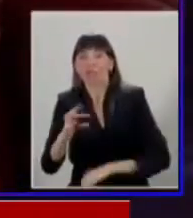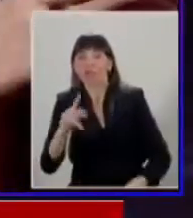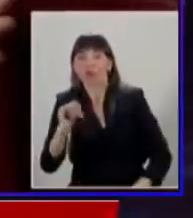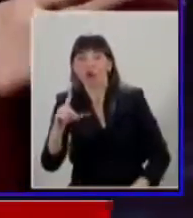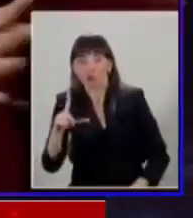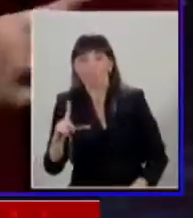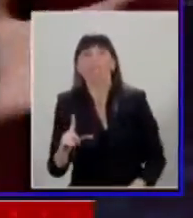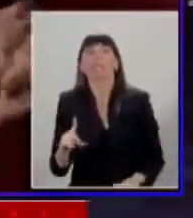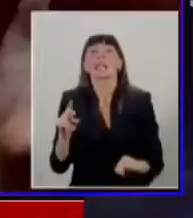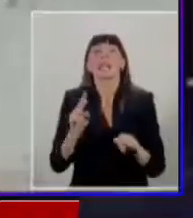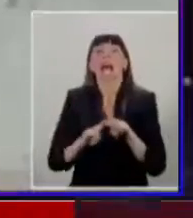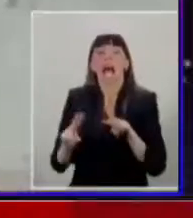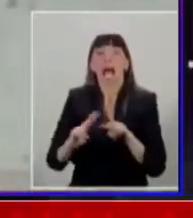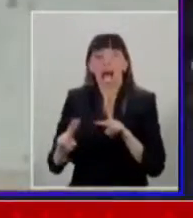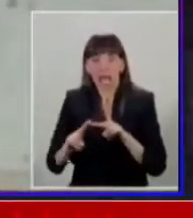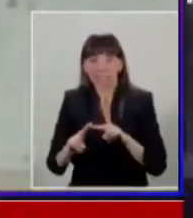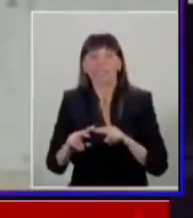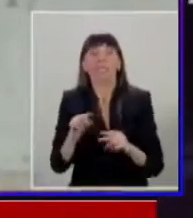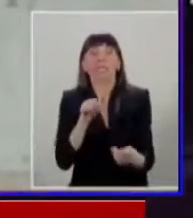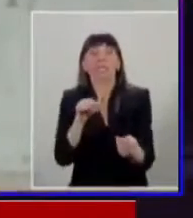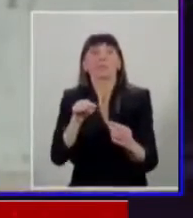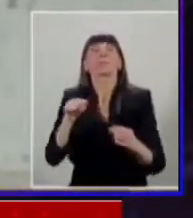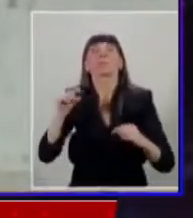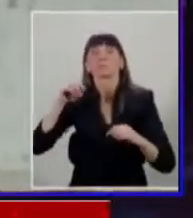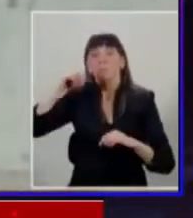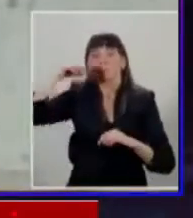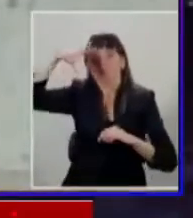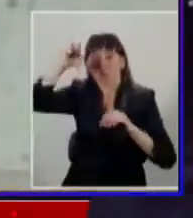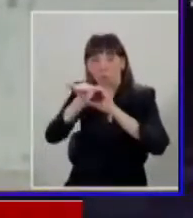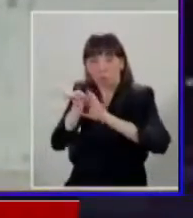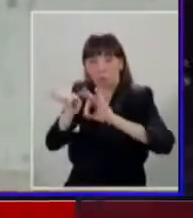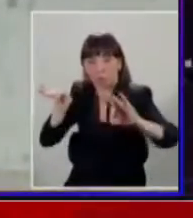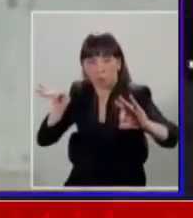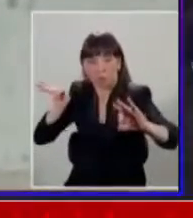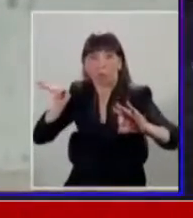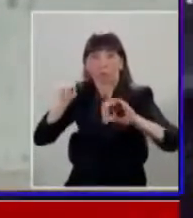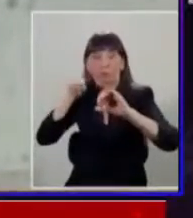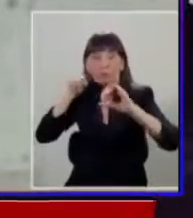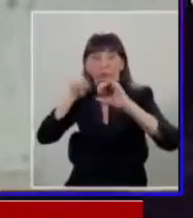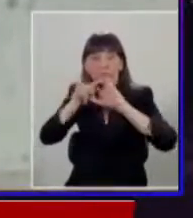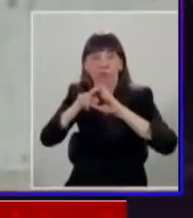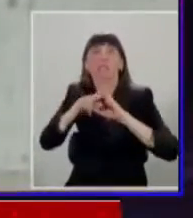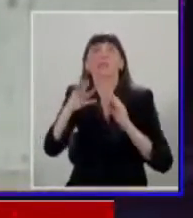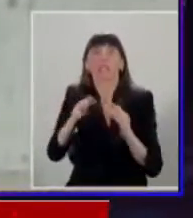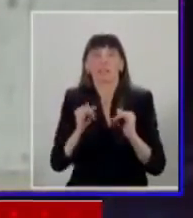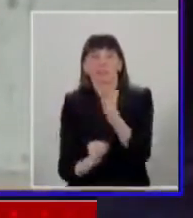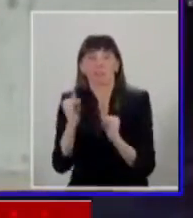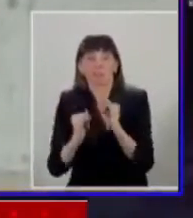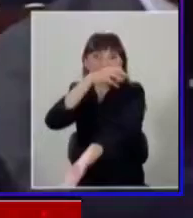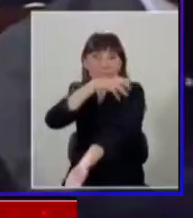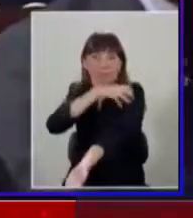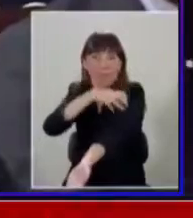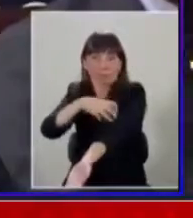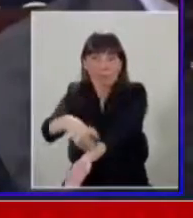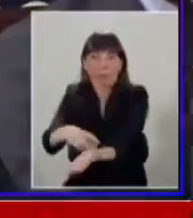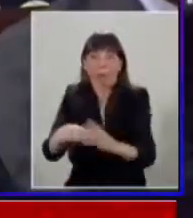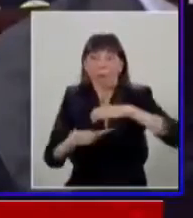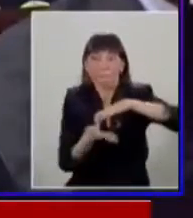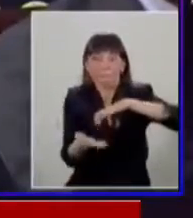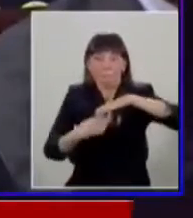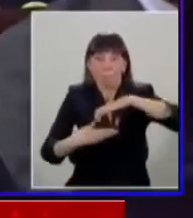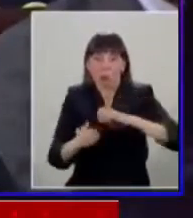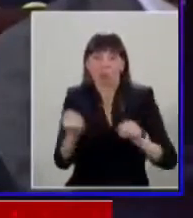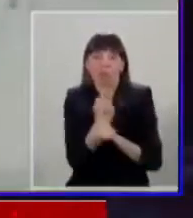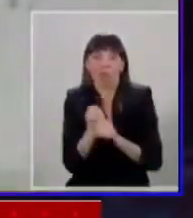lamentablemente el día de hoy en la cuenta pública realizada por sebastián piñera no se nombró antofagasta se nombró bastante otras